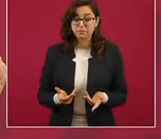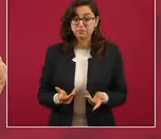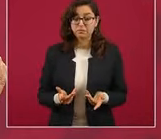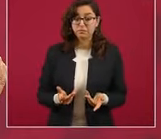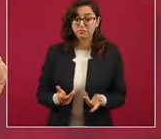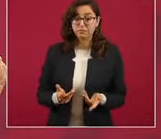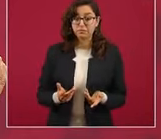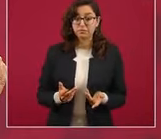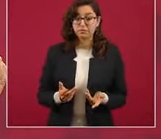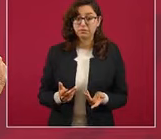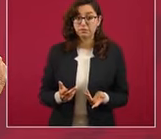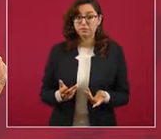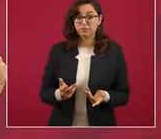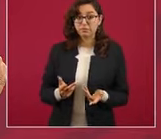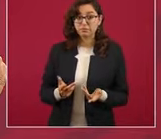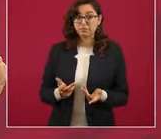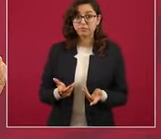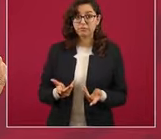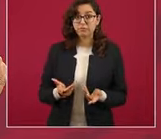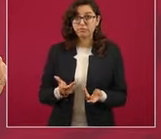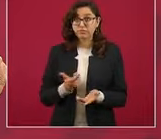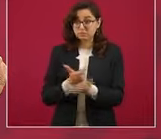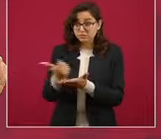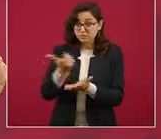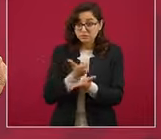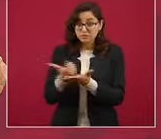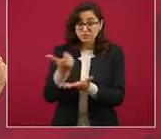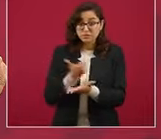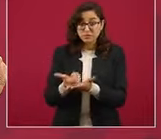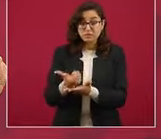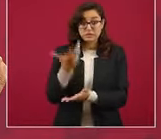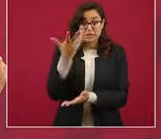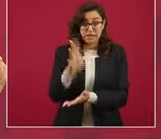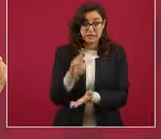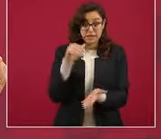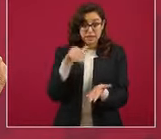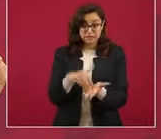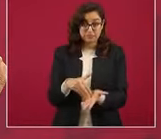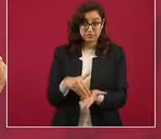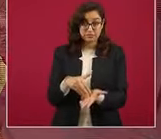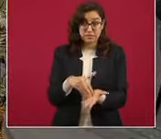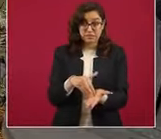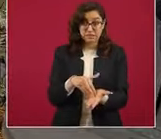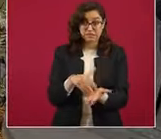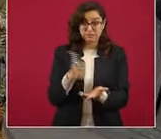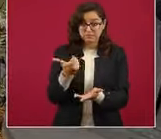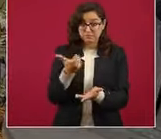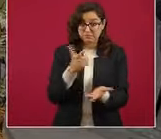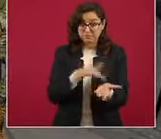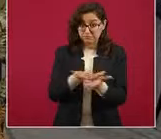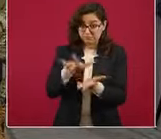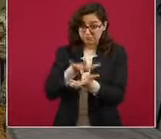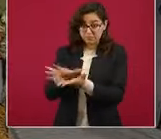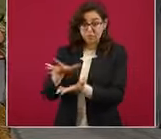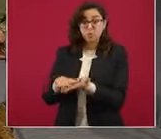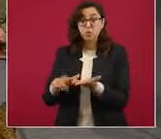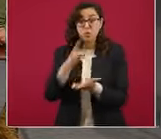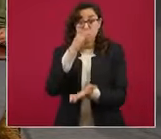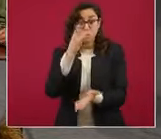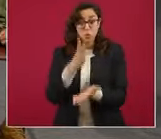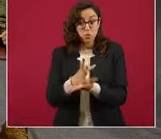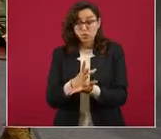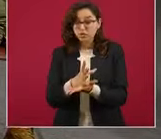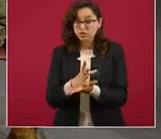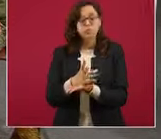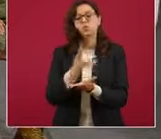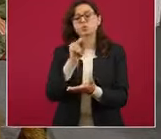ayudar con este apoyo económico de 10,000 pesos por familia, sino viene